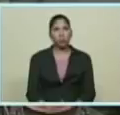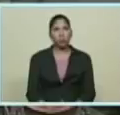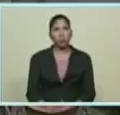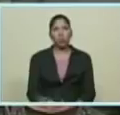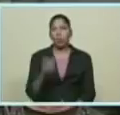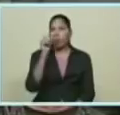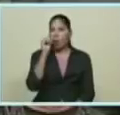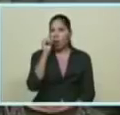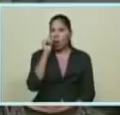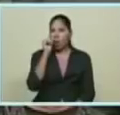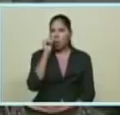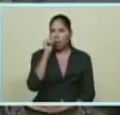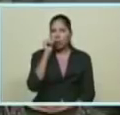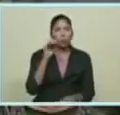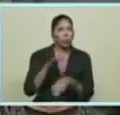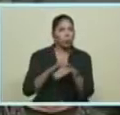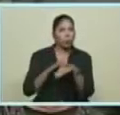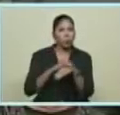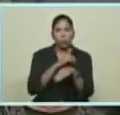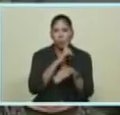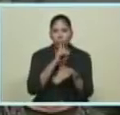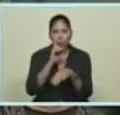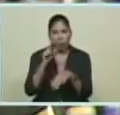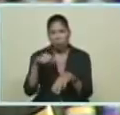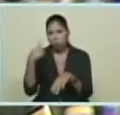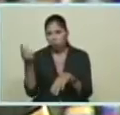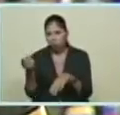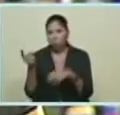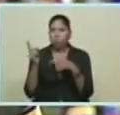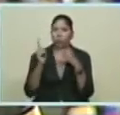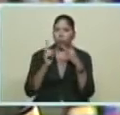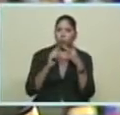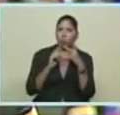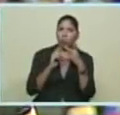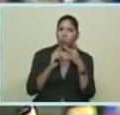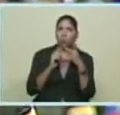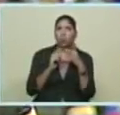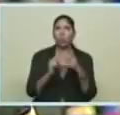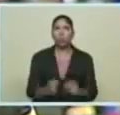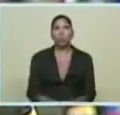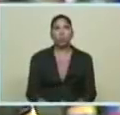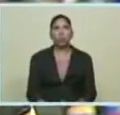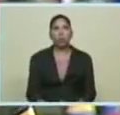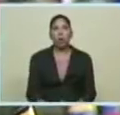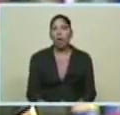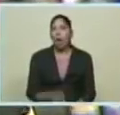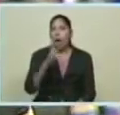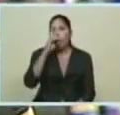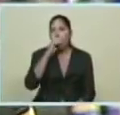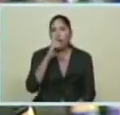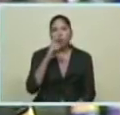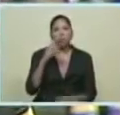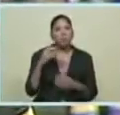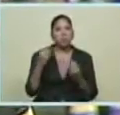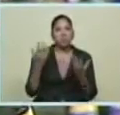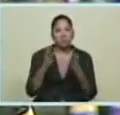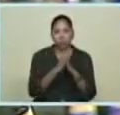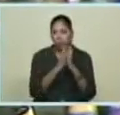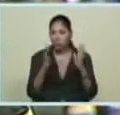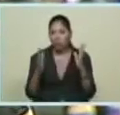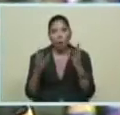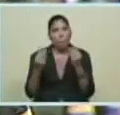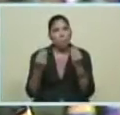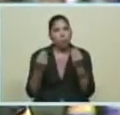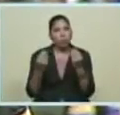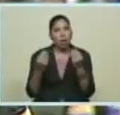Moreno, perdón, José Santiago Moreno, fue el año de todas las amenazas, de